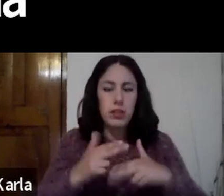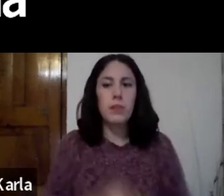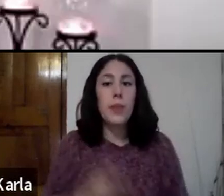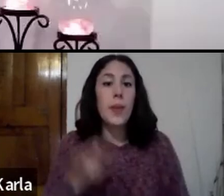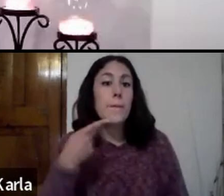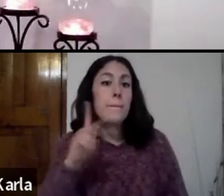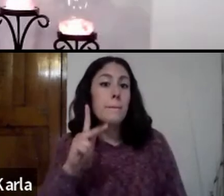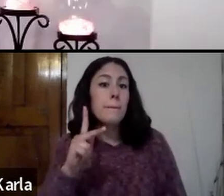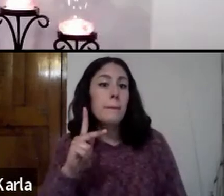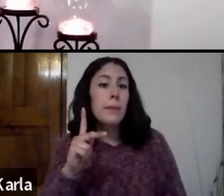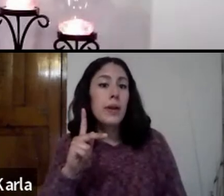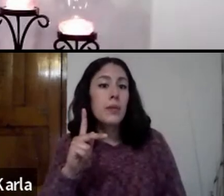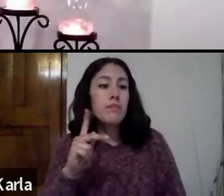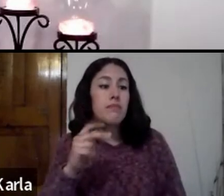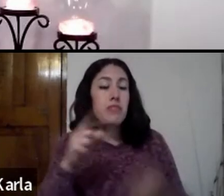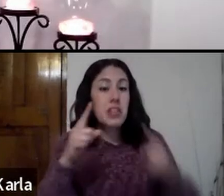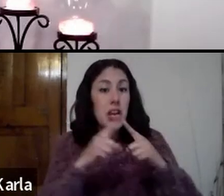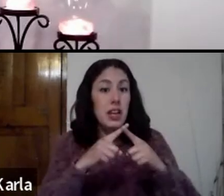y finalmente